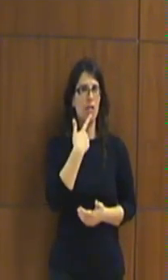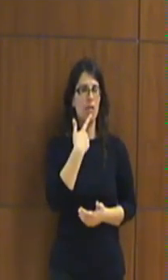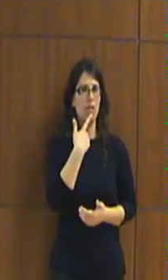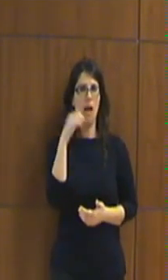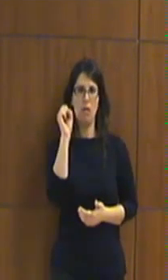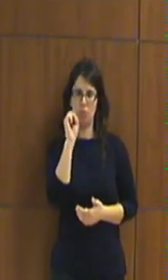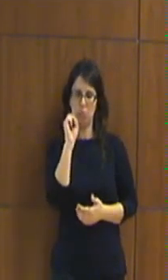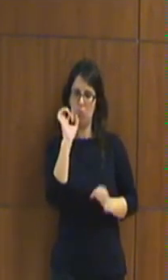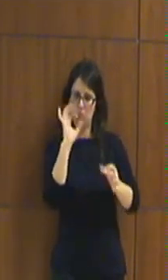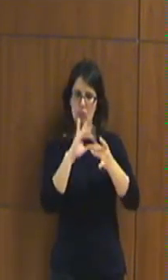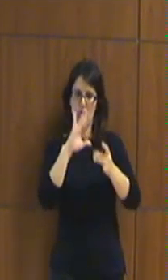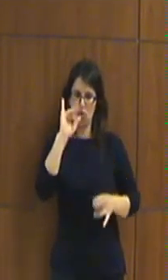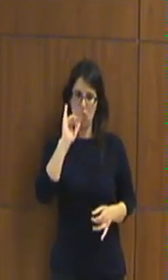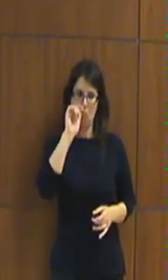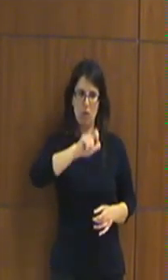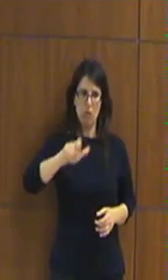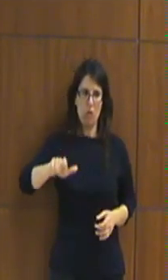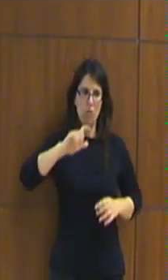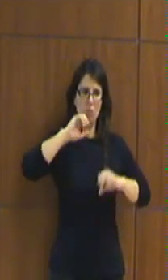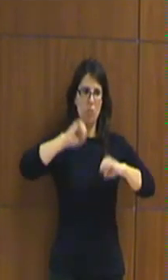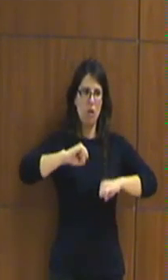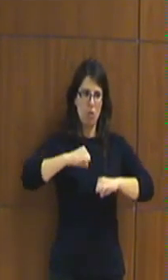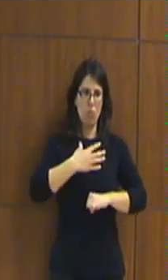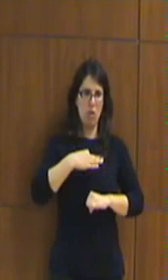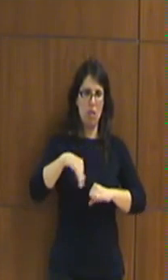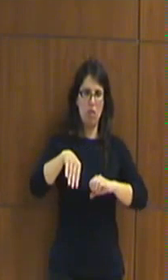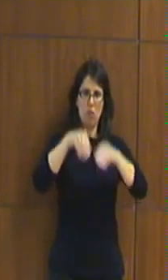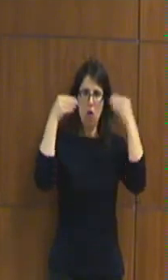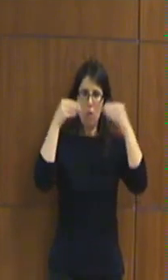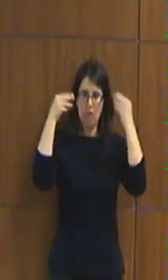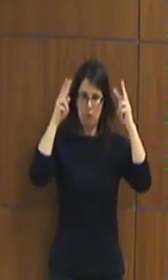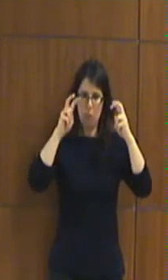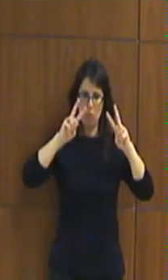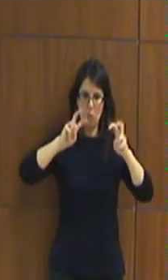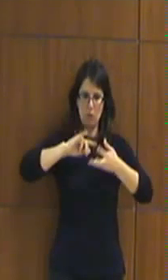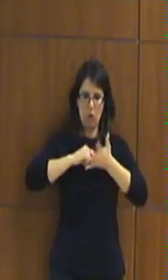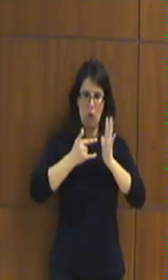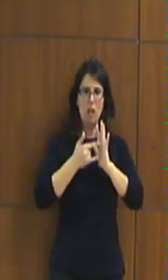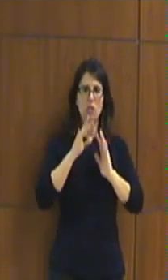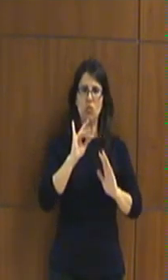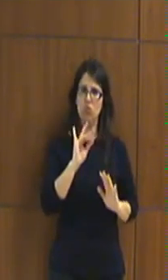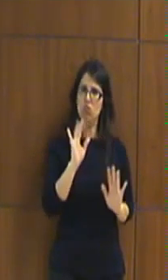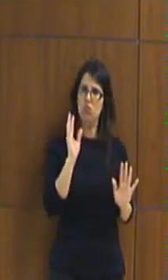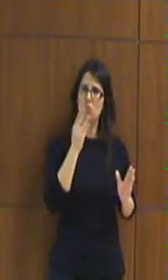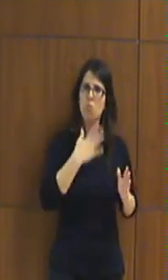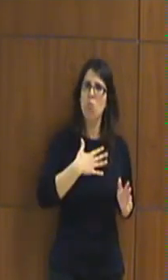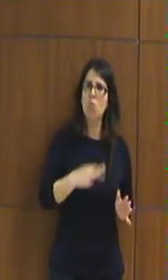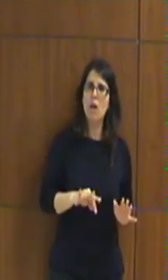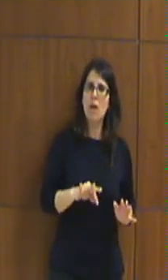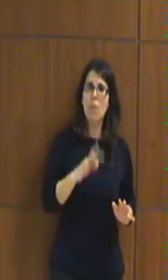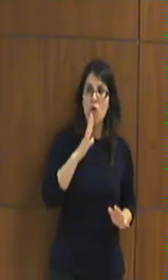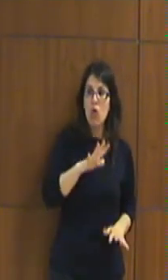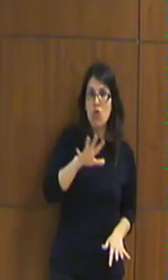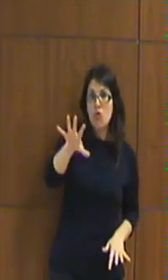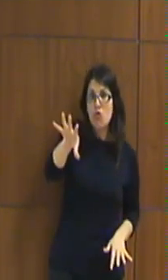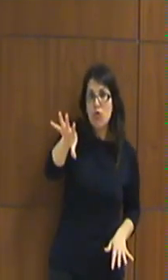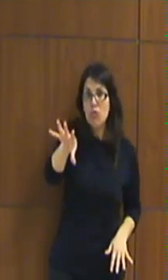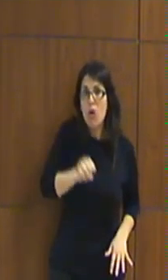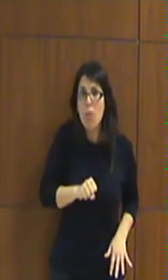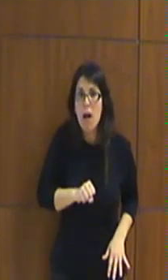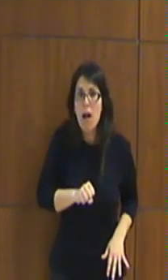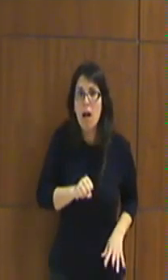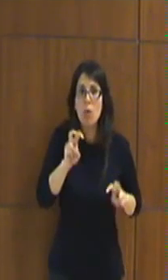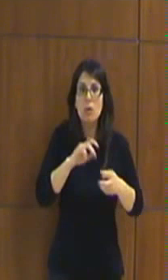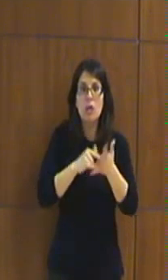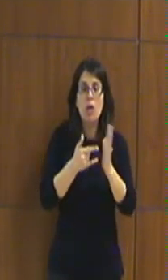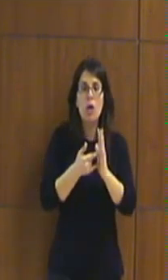tecnologías, o puede entrar por lo menos en las bases de las nuevas tecnologías. Otra cosa es adquirir nuevas tecnologías. Es que, Arturo, una persona de 50 y tantos años en